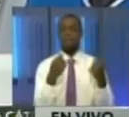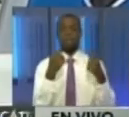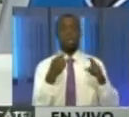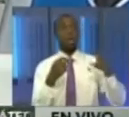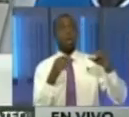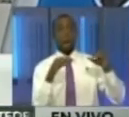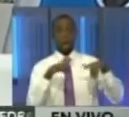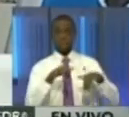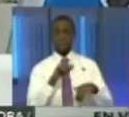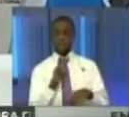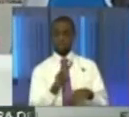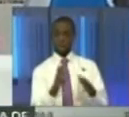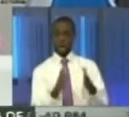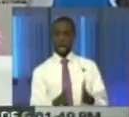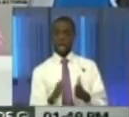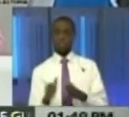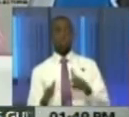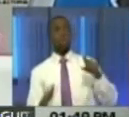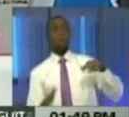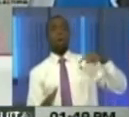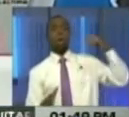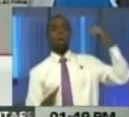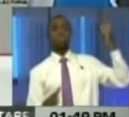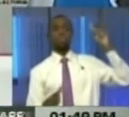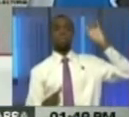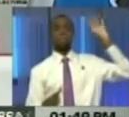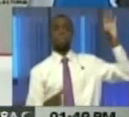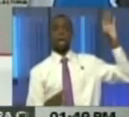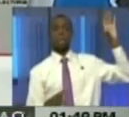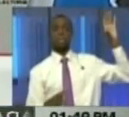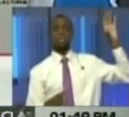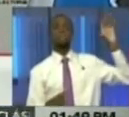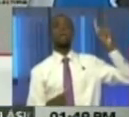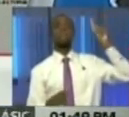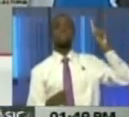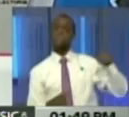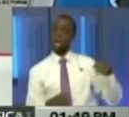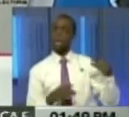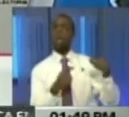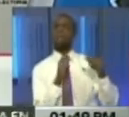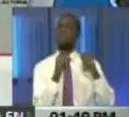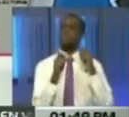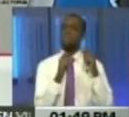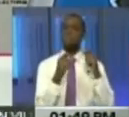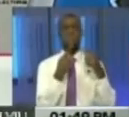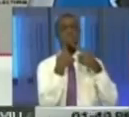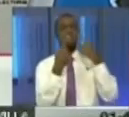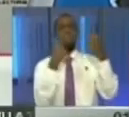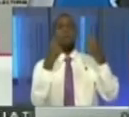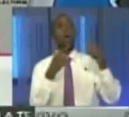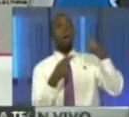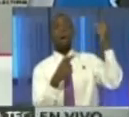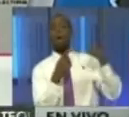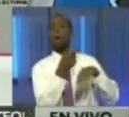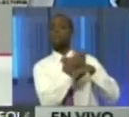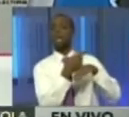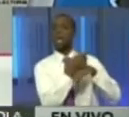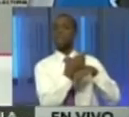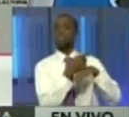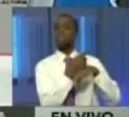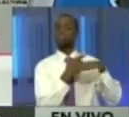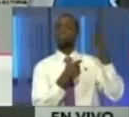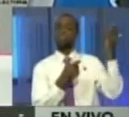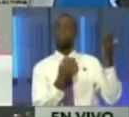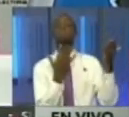extranjeros, sea de órganos multilaterales o directamente de gobiernos, como es el caso